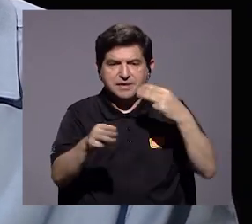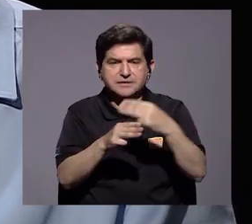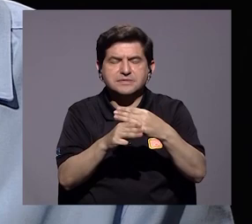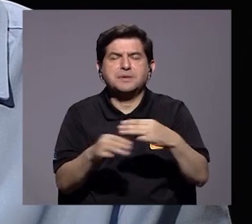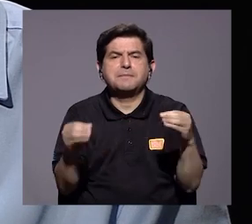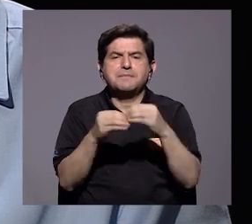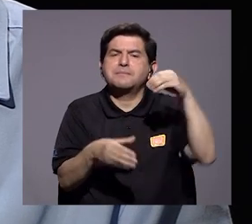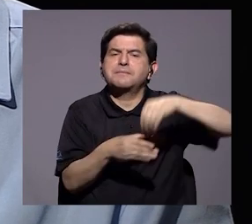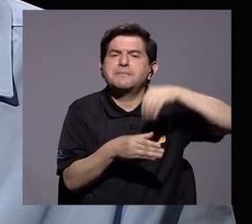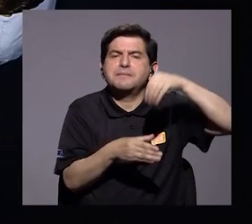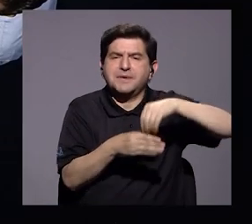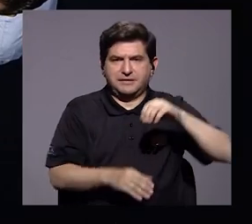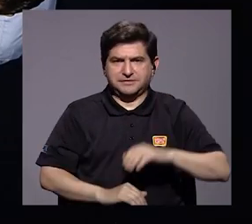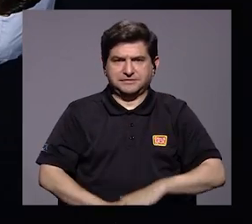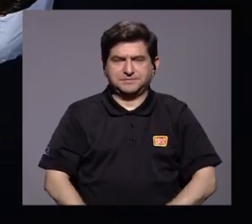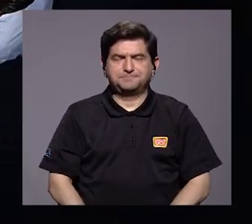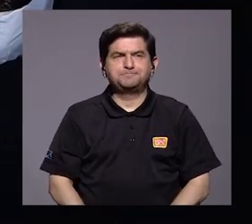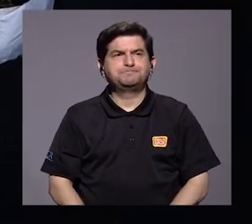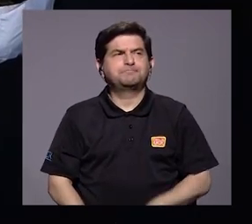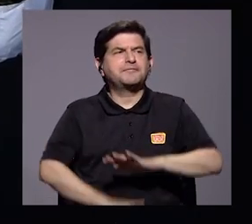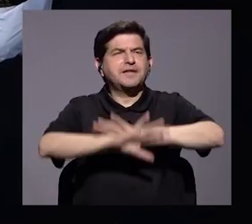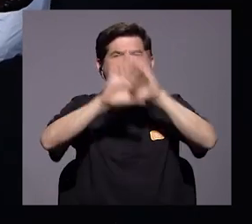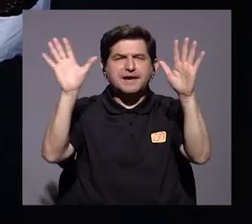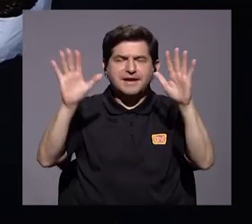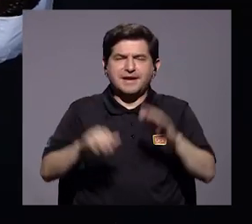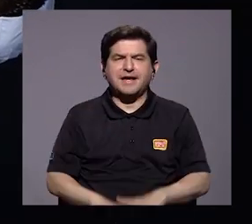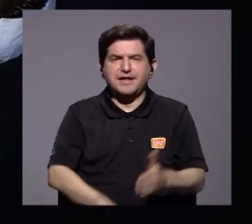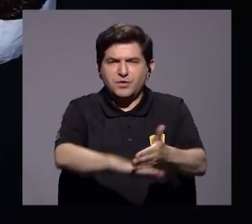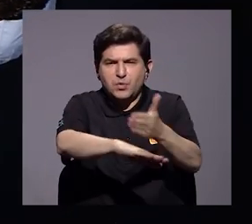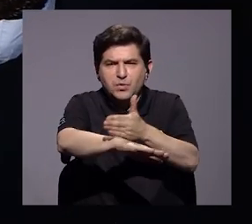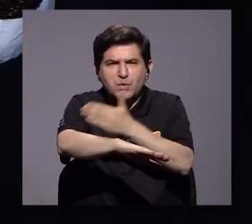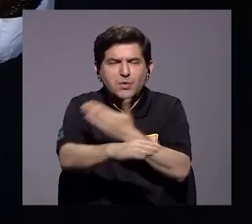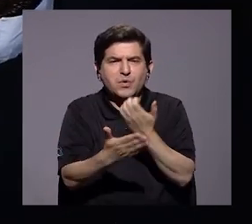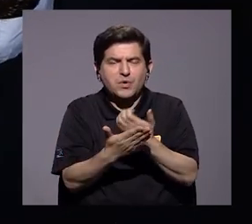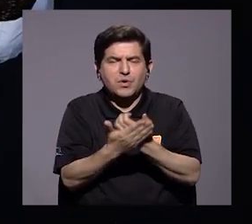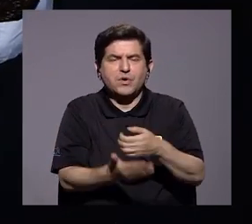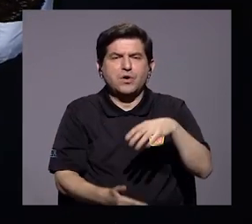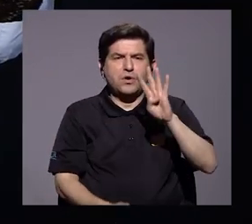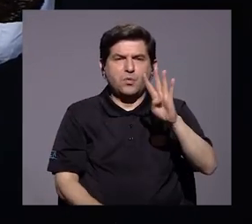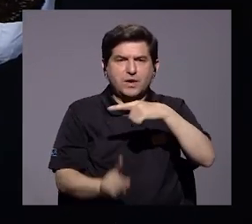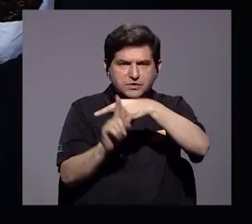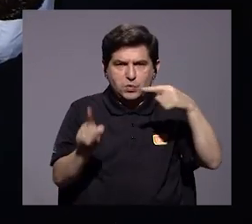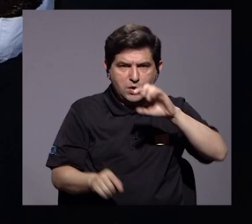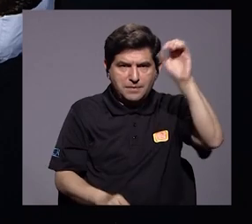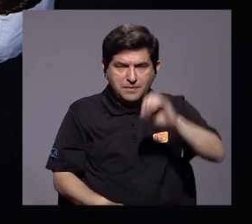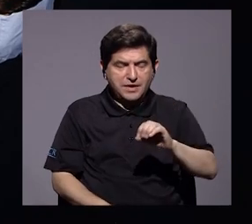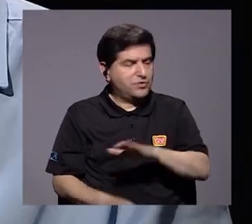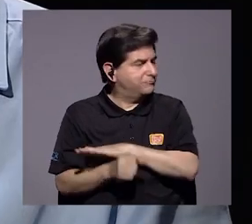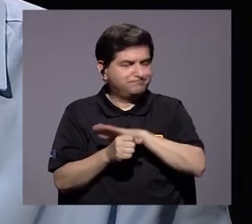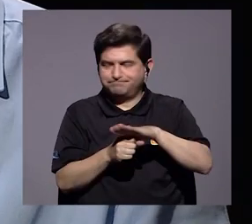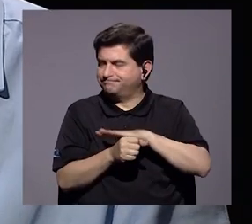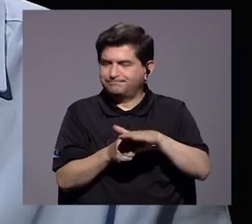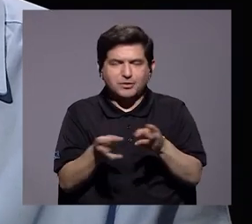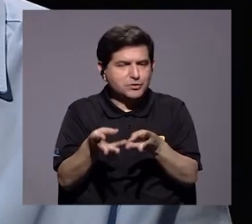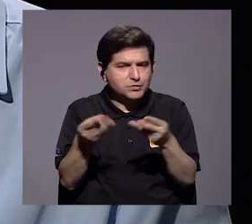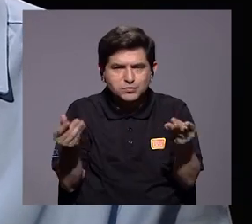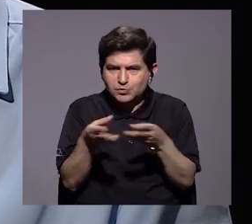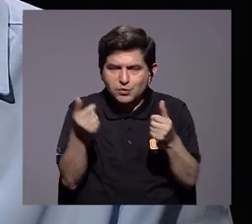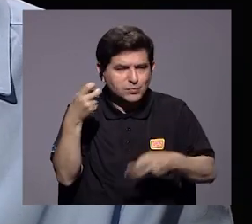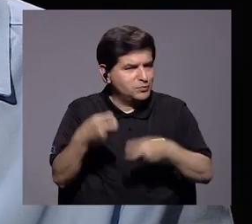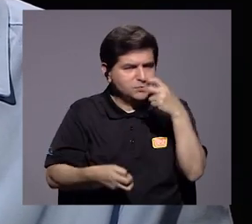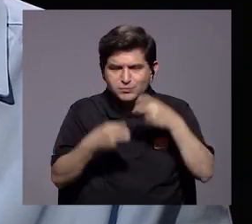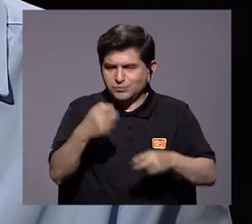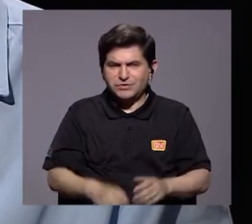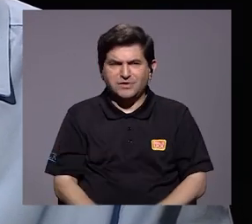invierte en eso entonces tenemos claro que el crecimiento económico aún del cuatro y medio por ciento no alcanzaba para